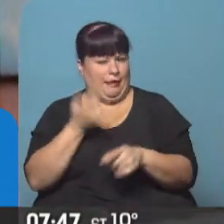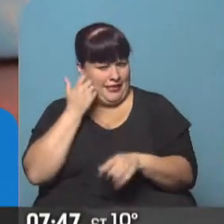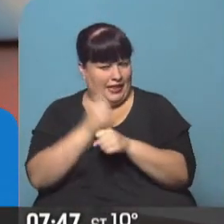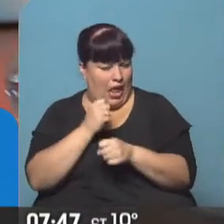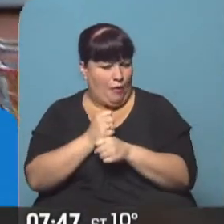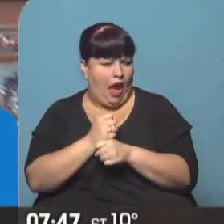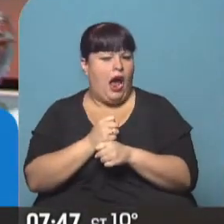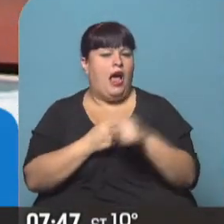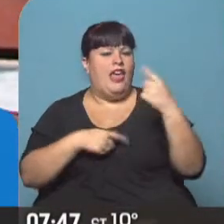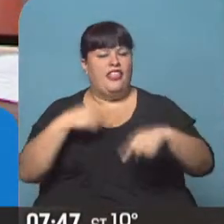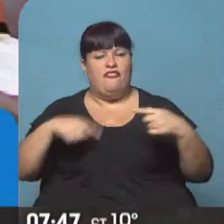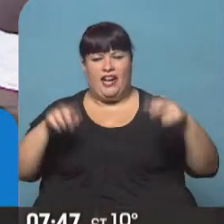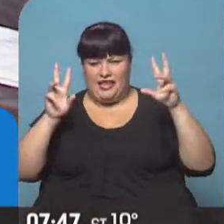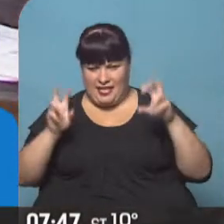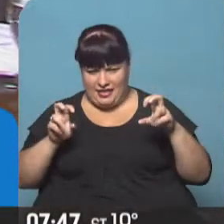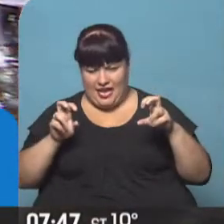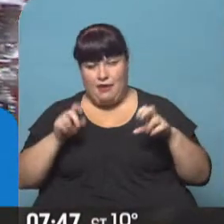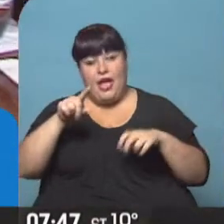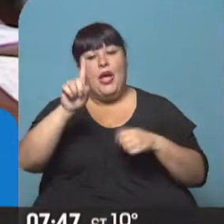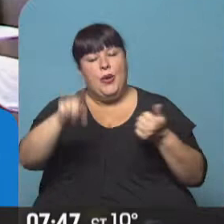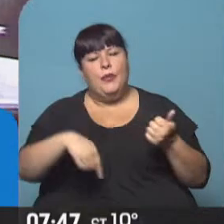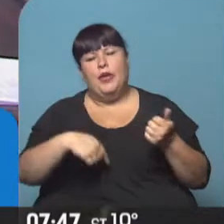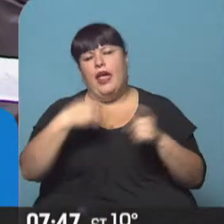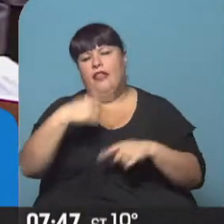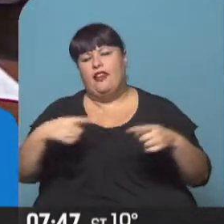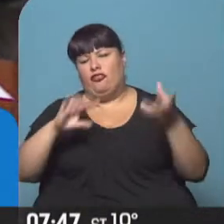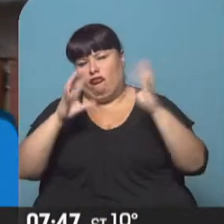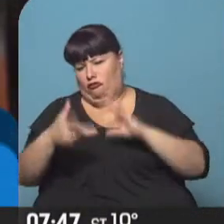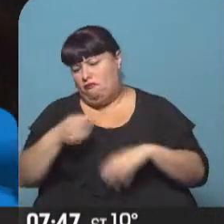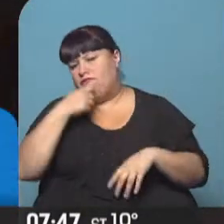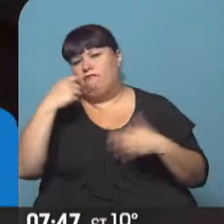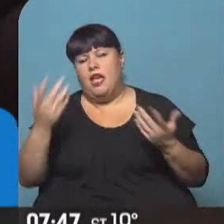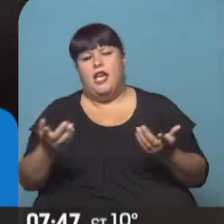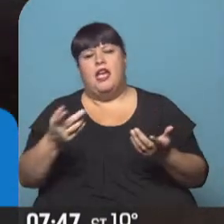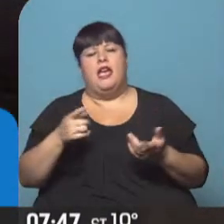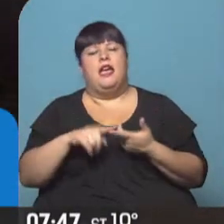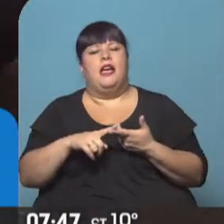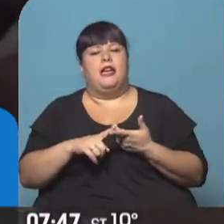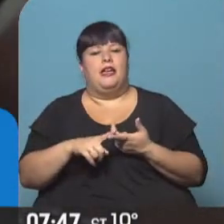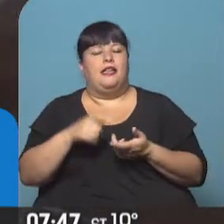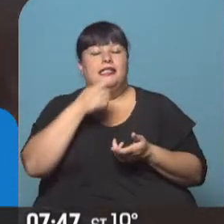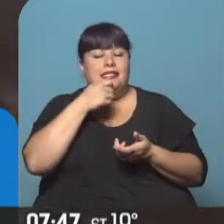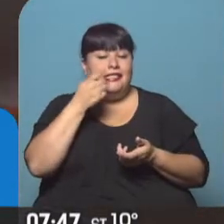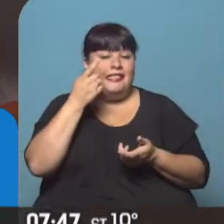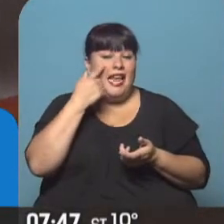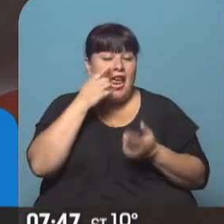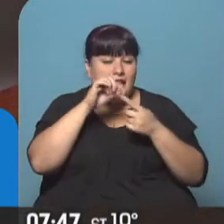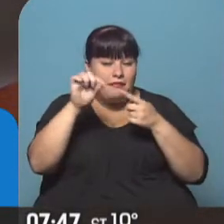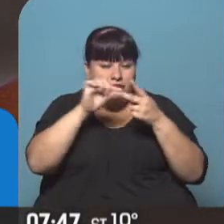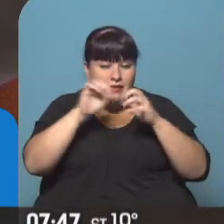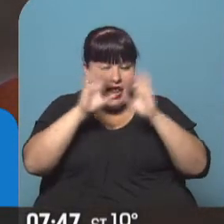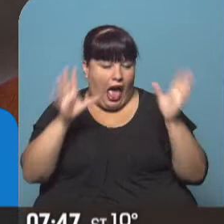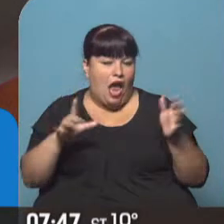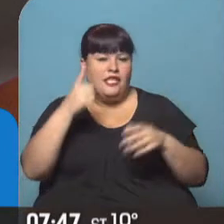en una gran variedad de temas. De allí surgen múltiples opciones. Sí. Opciones que, si uno las va a detallar,